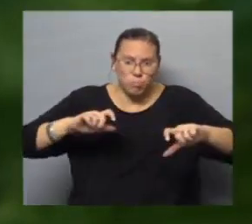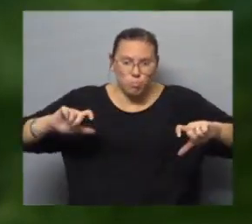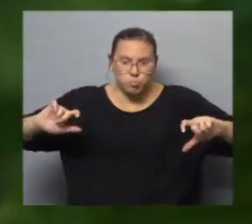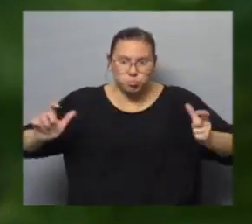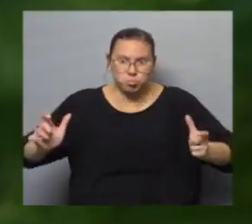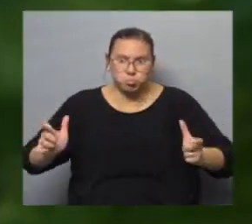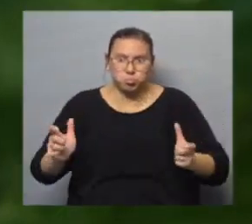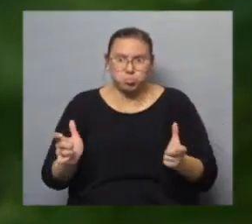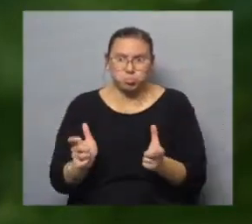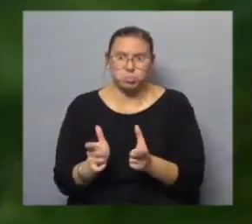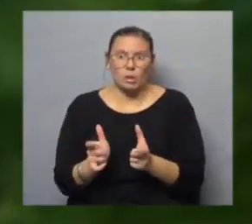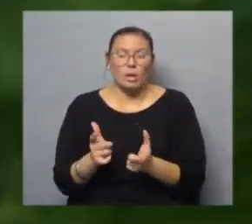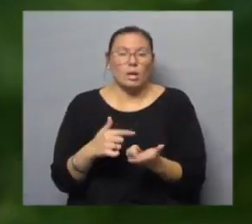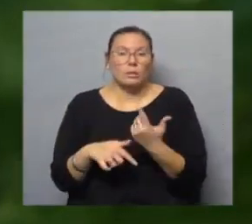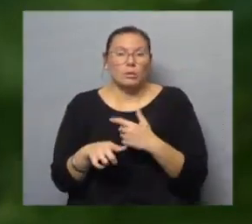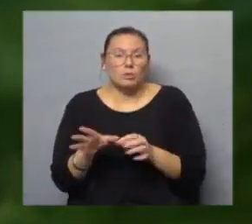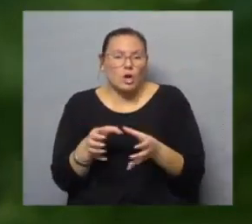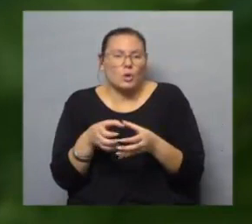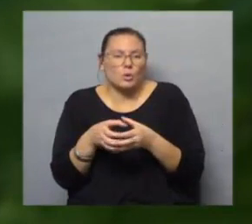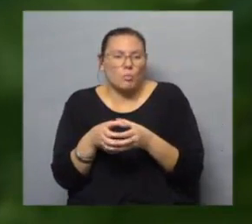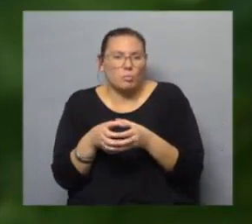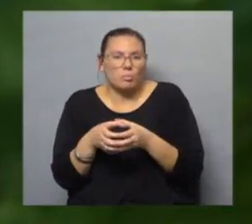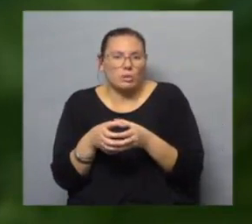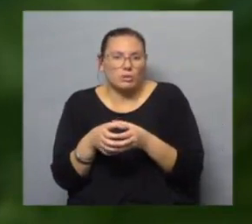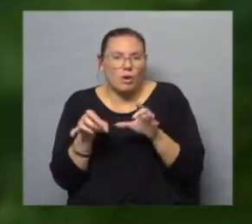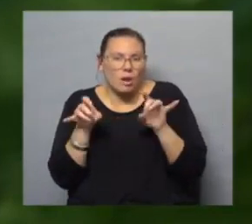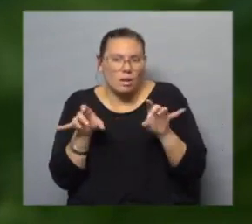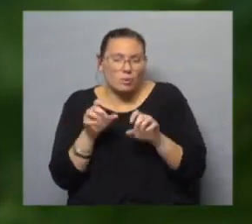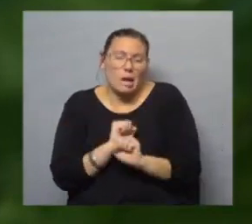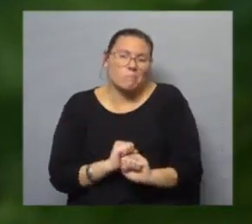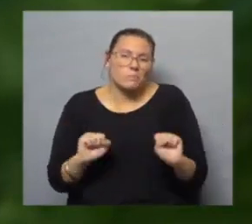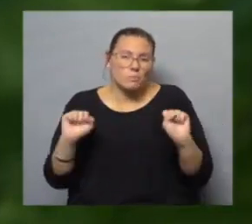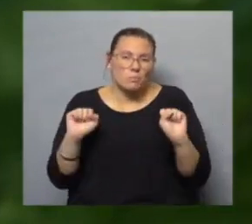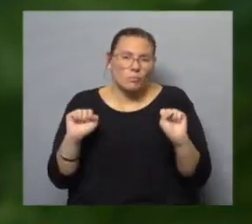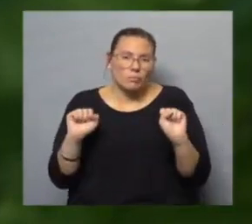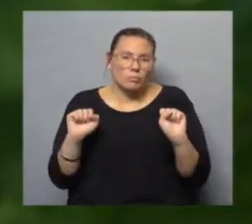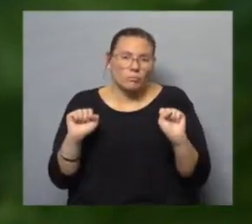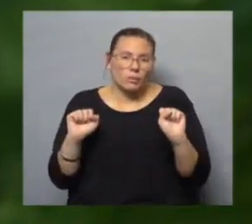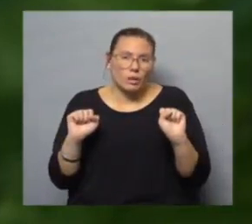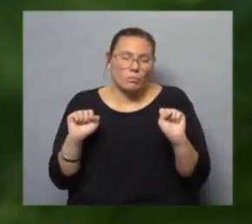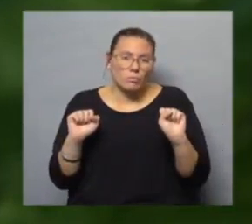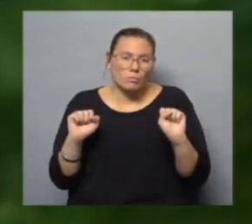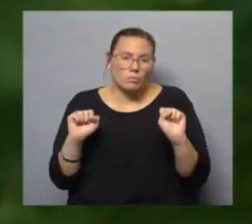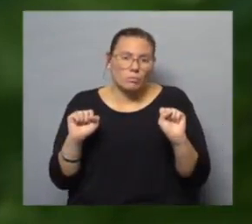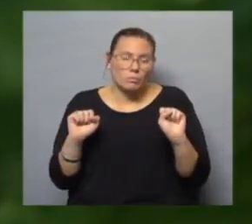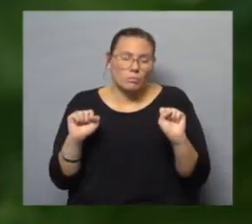el número, entonces ya en las poblaciones silvestres es posible que esté